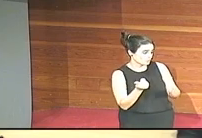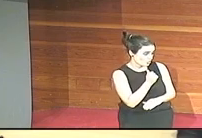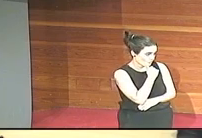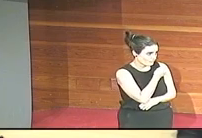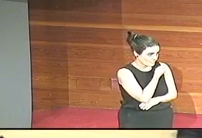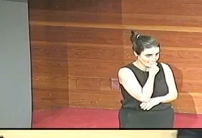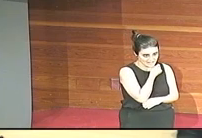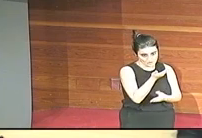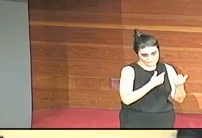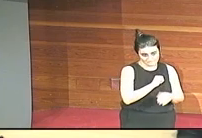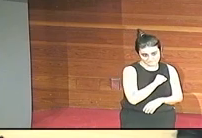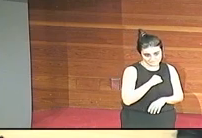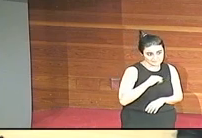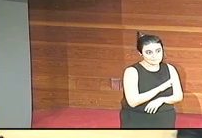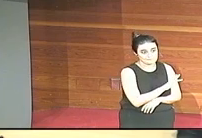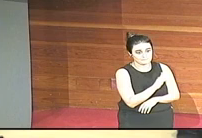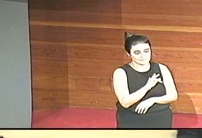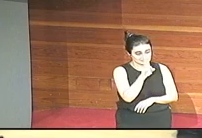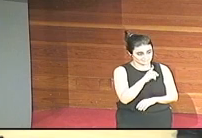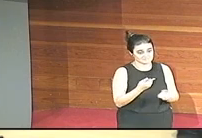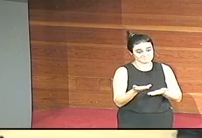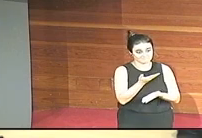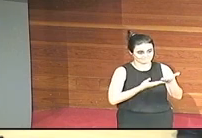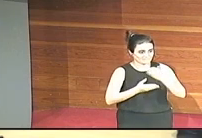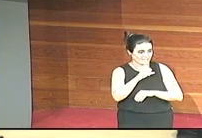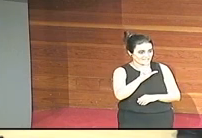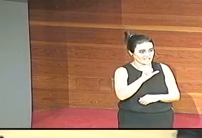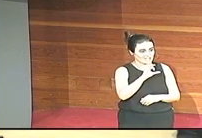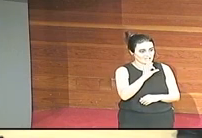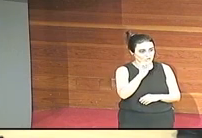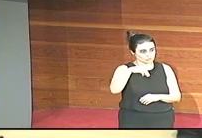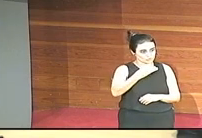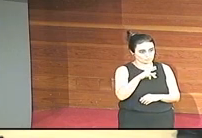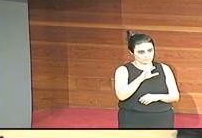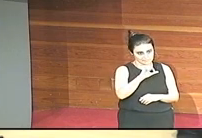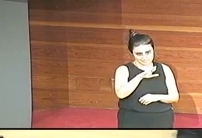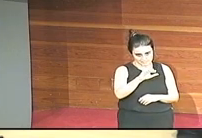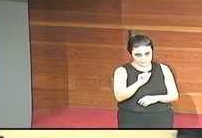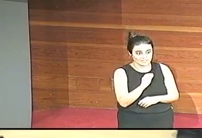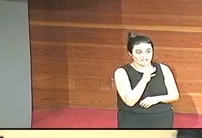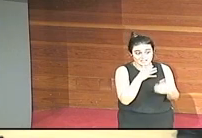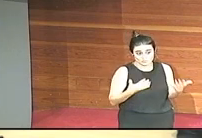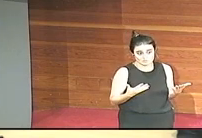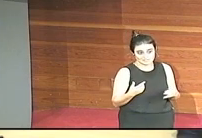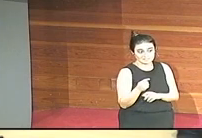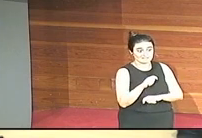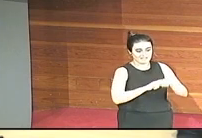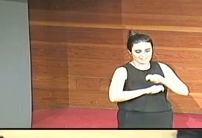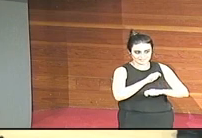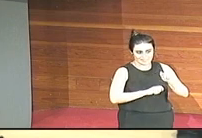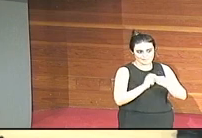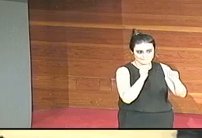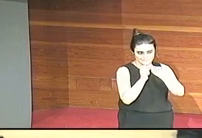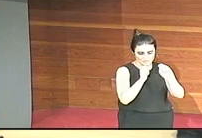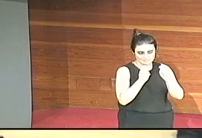es colaboradora de la sombra ario el actual presidente de la asociación de periodistas de